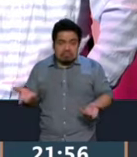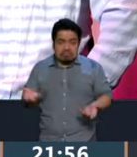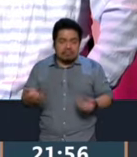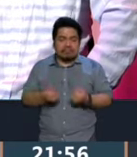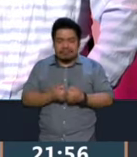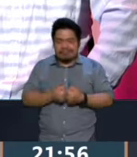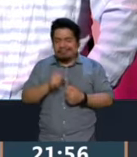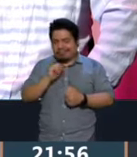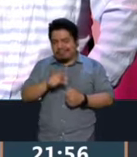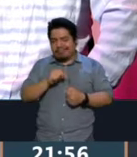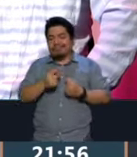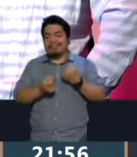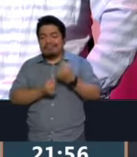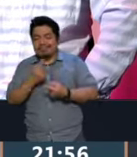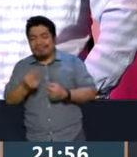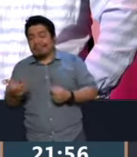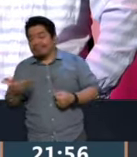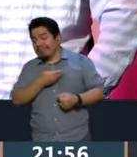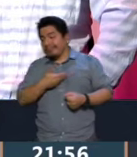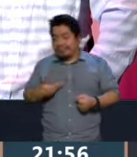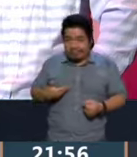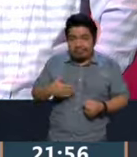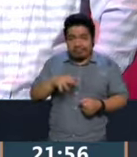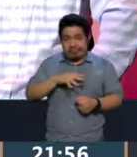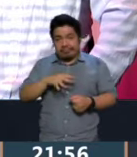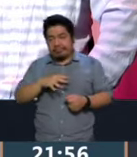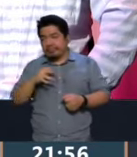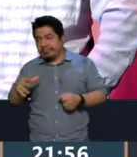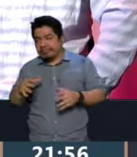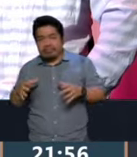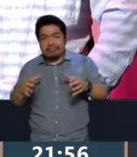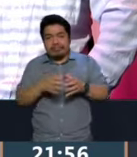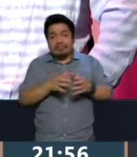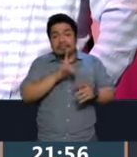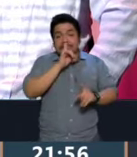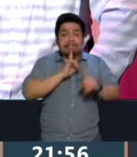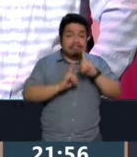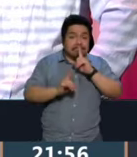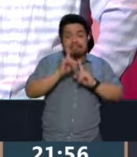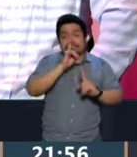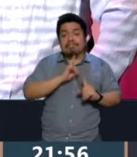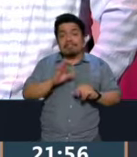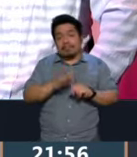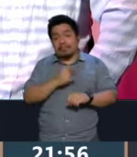también vemos como incluso desde presidencia ahora ya tienen una sección de las mentiras, porque antes eran